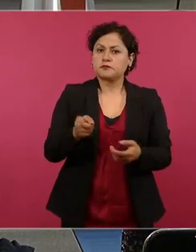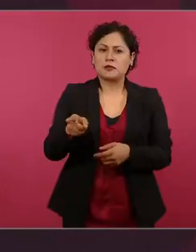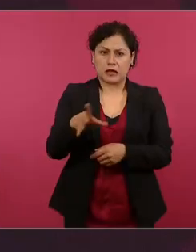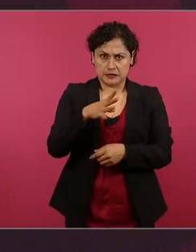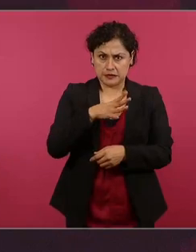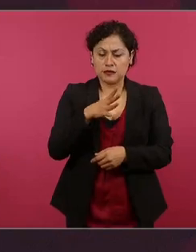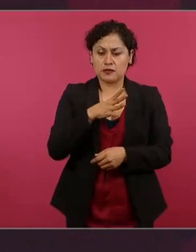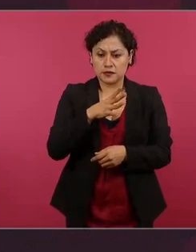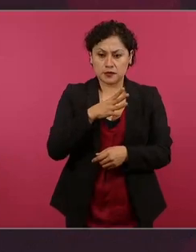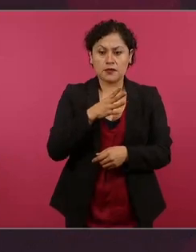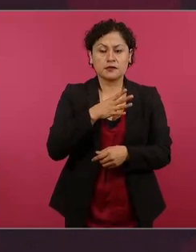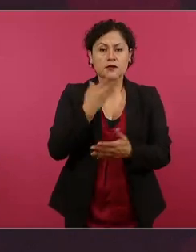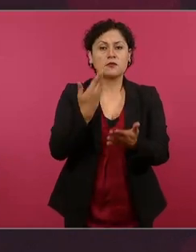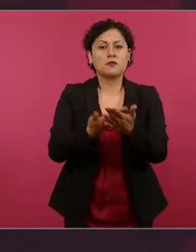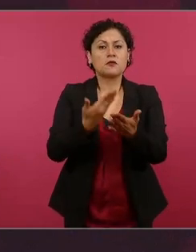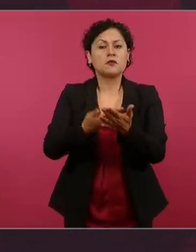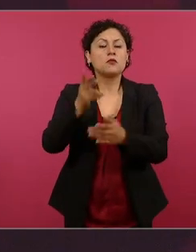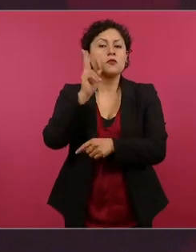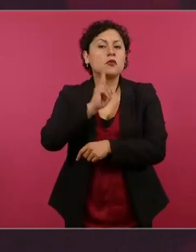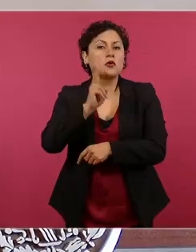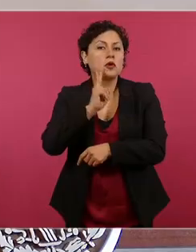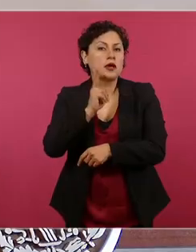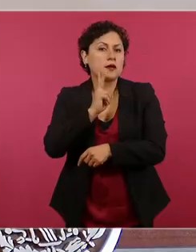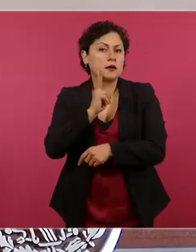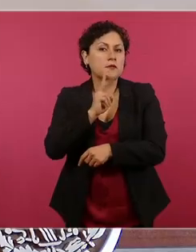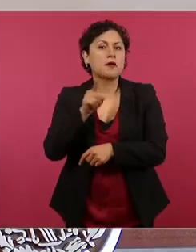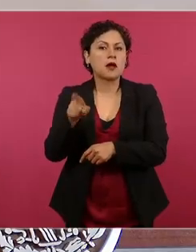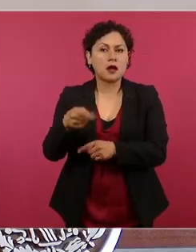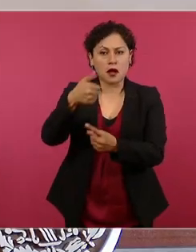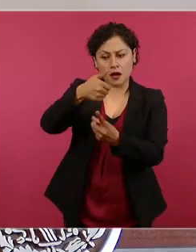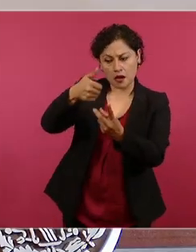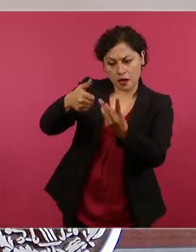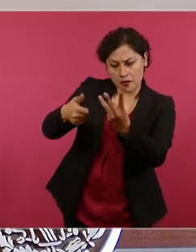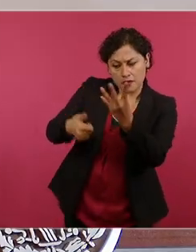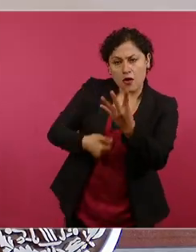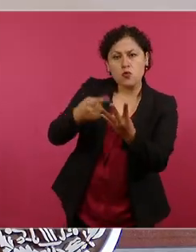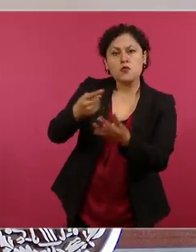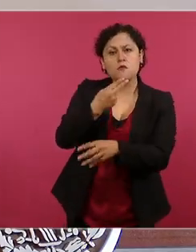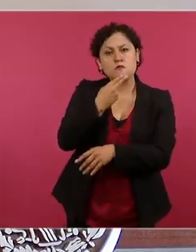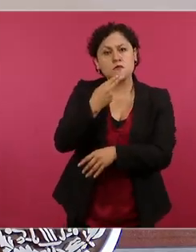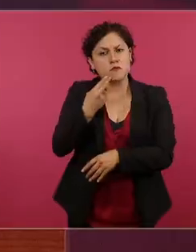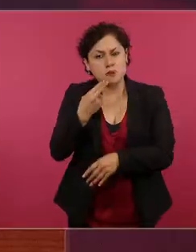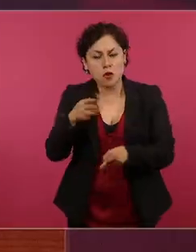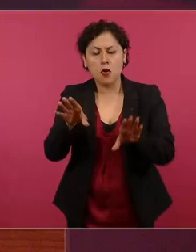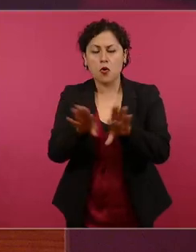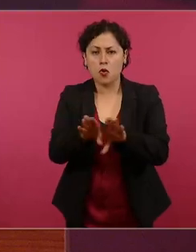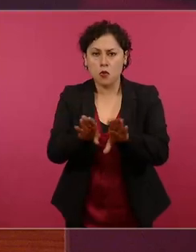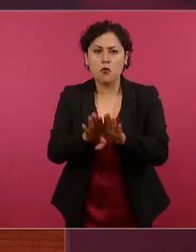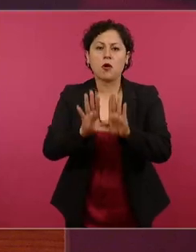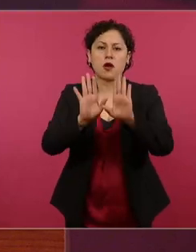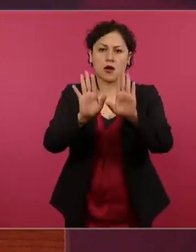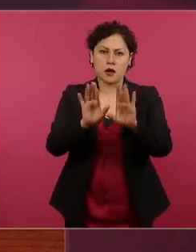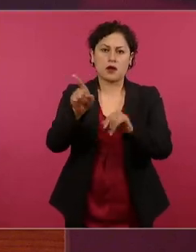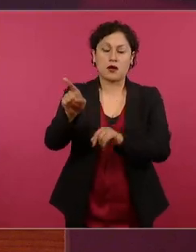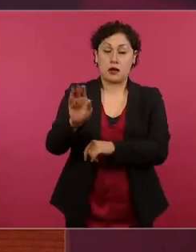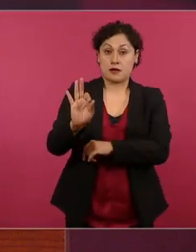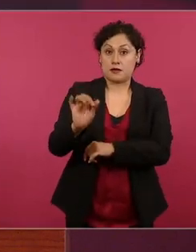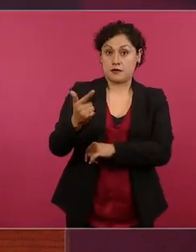evidencias de cada uno de los casos sobre cómo ocurrieron, y pues la Fiscalía General de la República está siendo muy